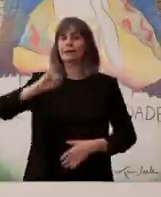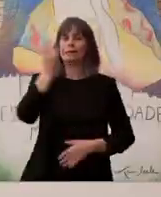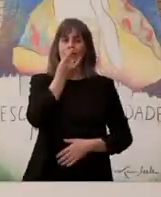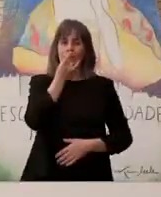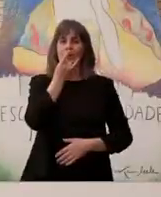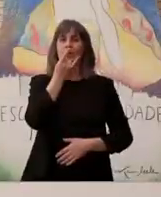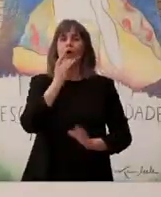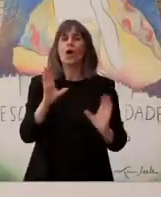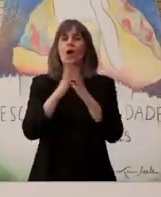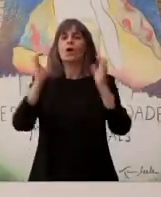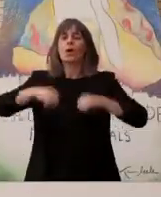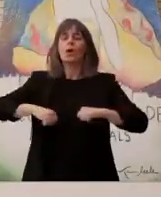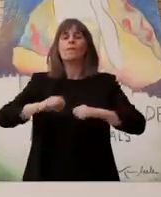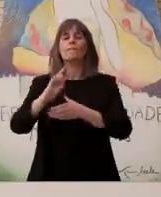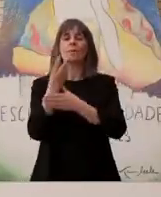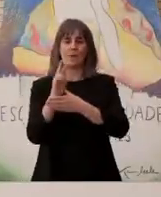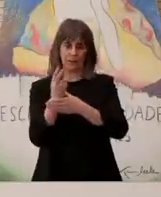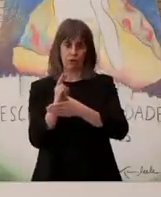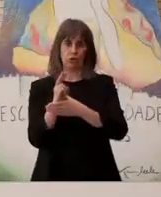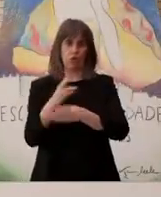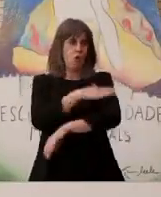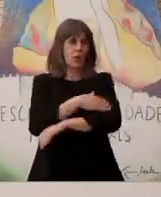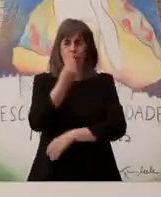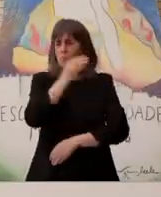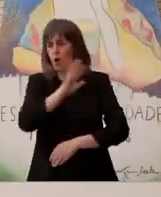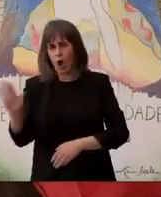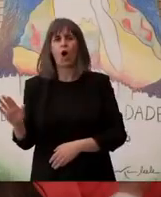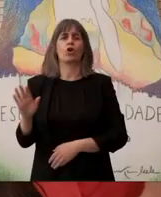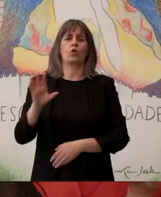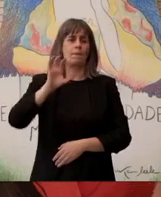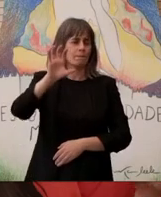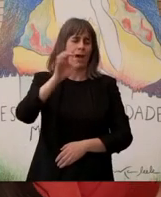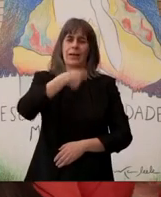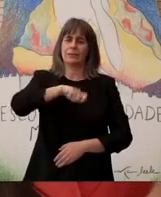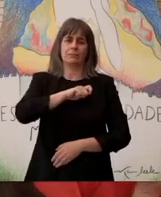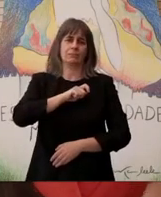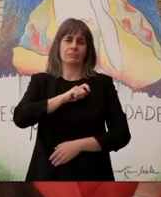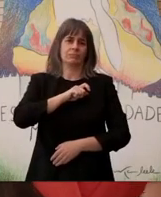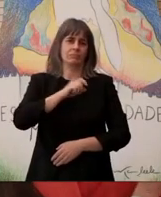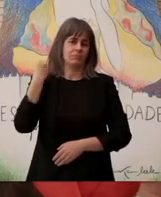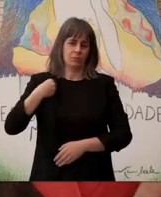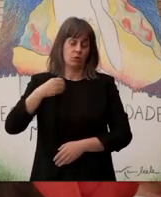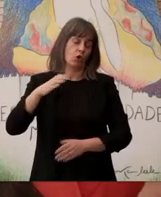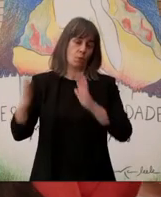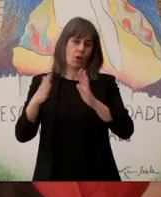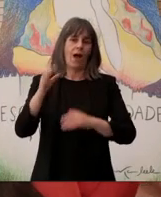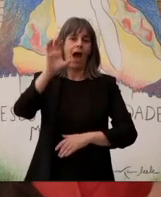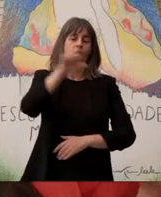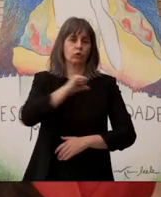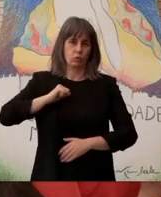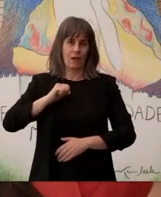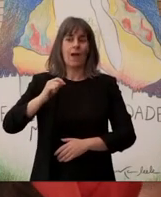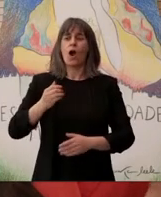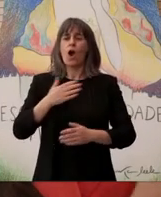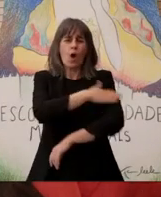bipartito mayor gobierno que tuvo en este país de que desde que te hemos autonomía y yo digo así o mayor gobierno o